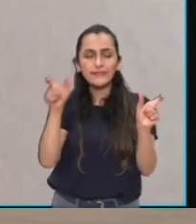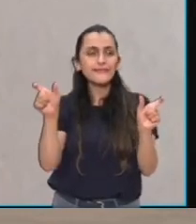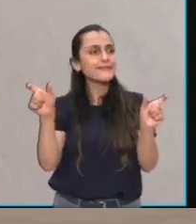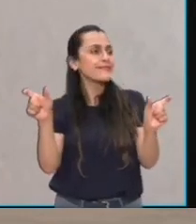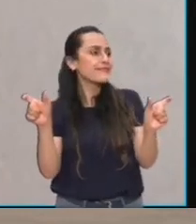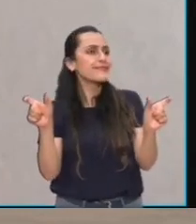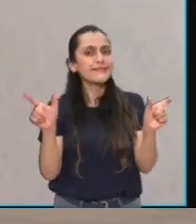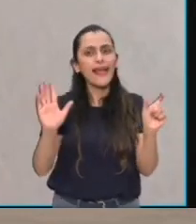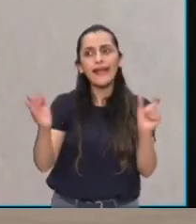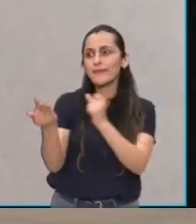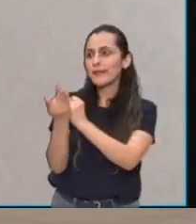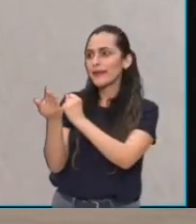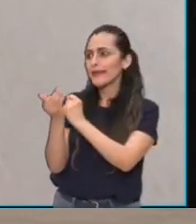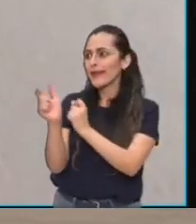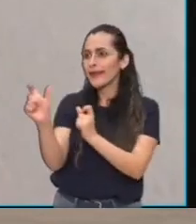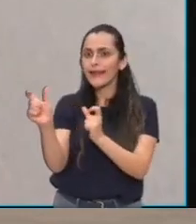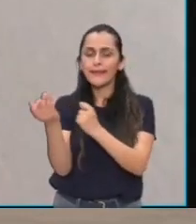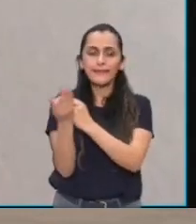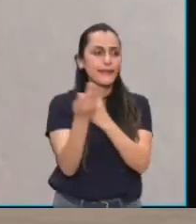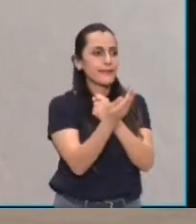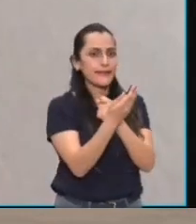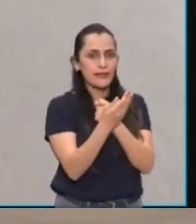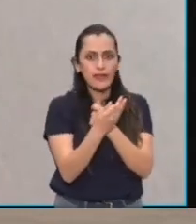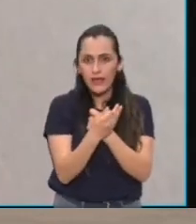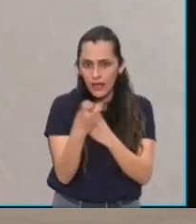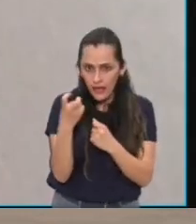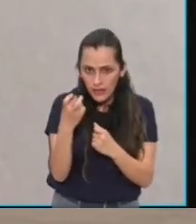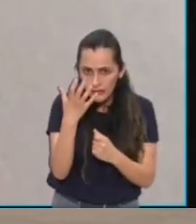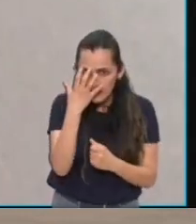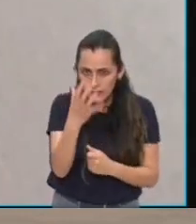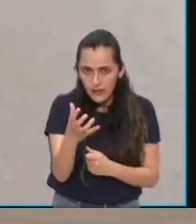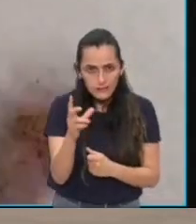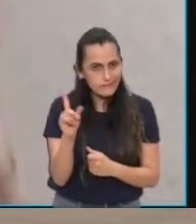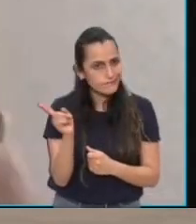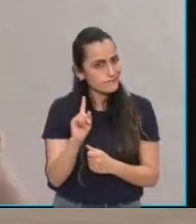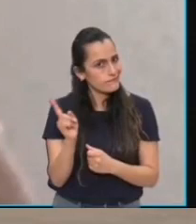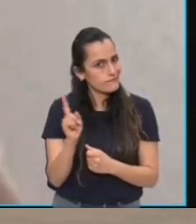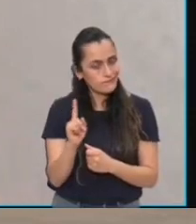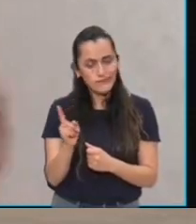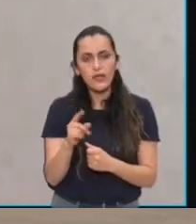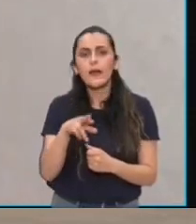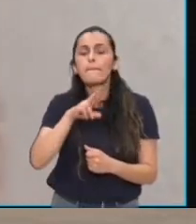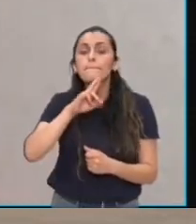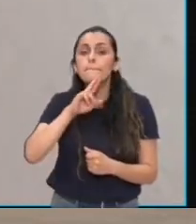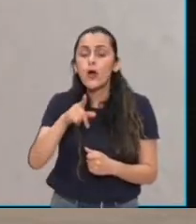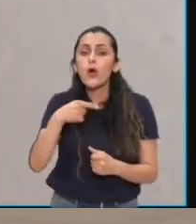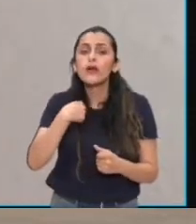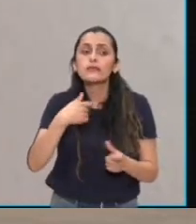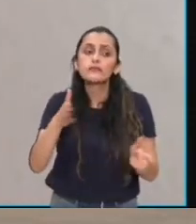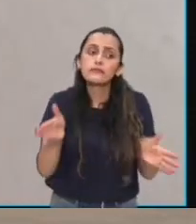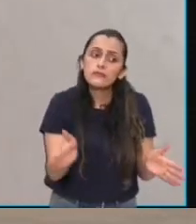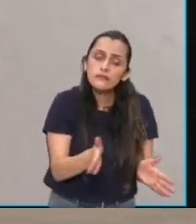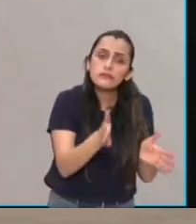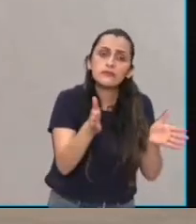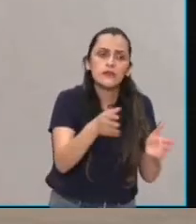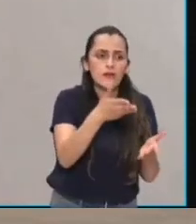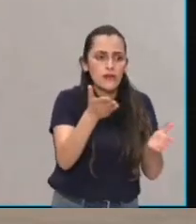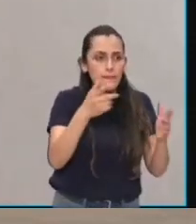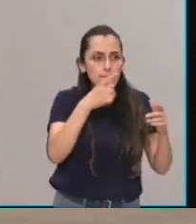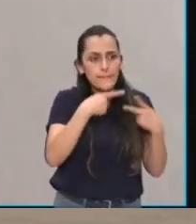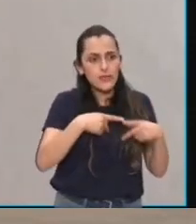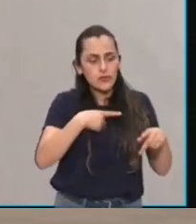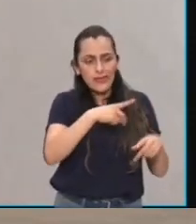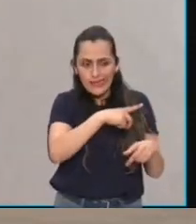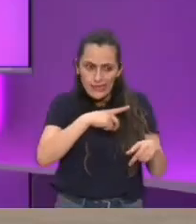seriedad a este tema. Lo que sí deben de hacer es que la gente o fomentar el tema del uso de